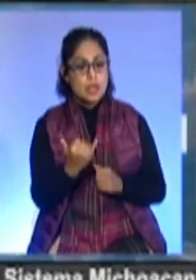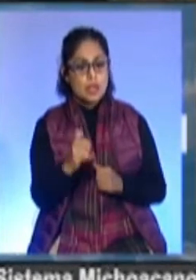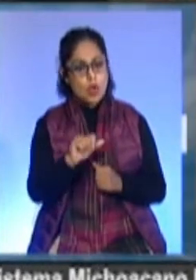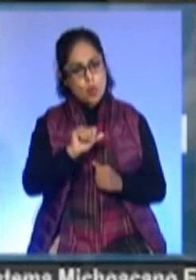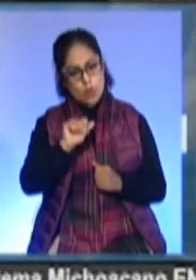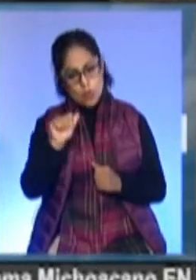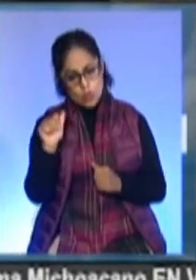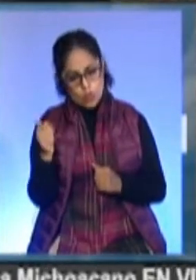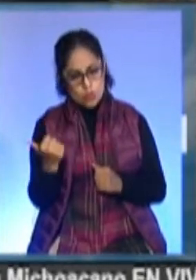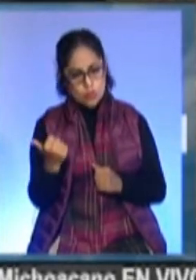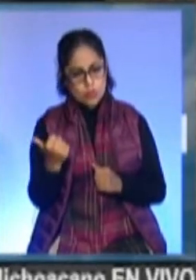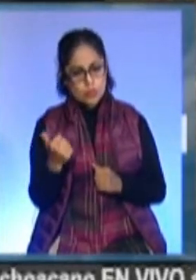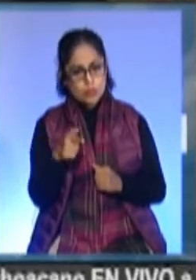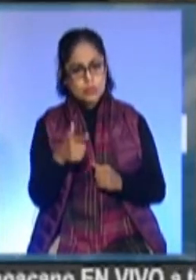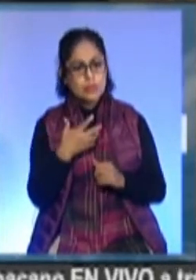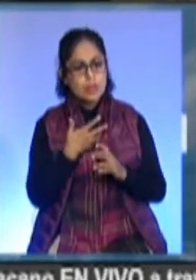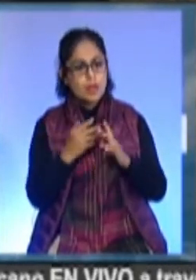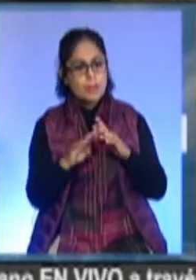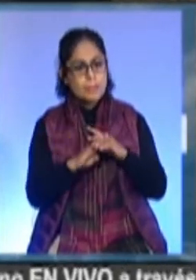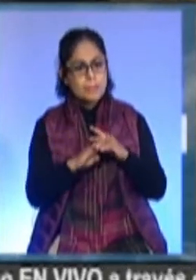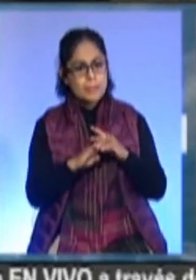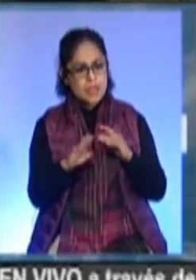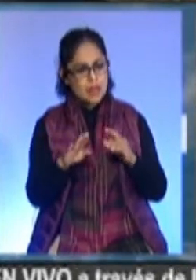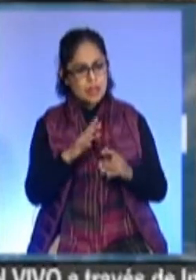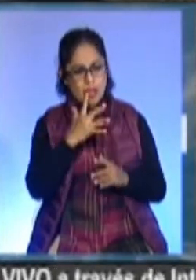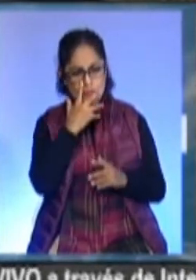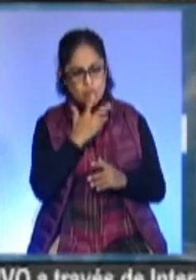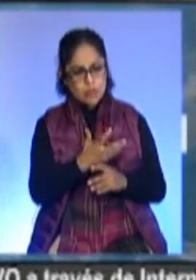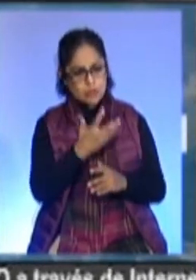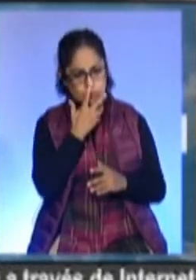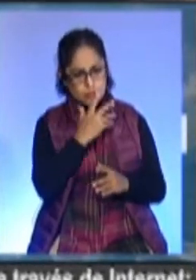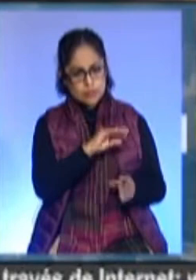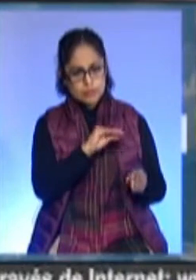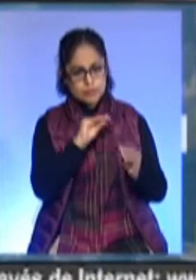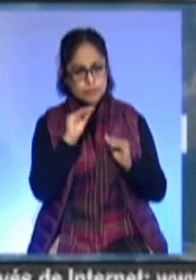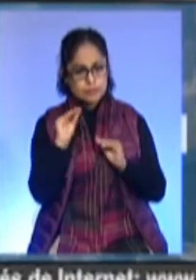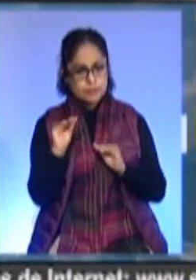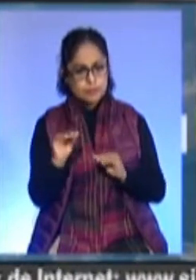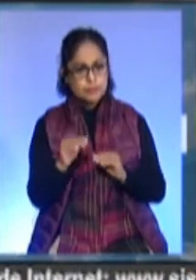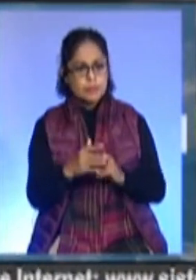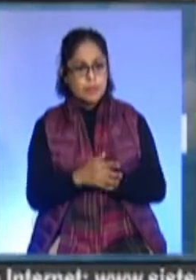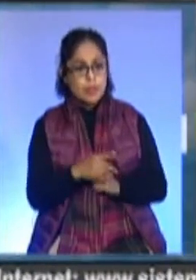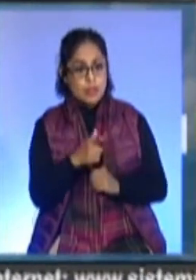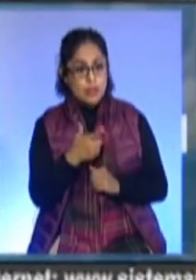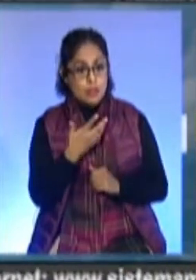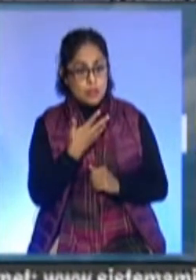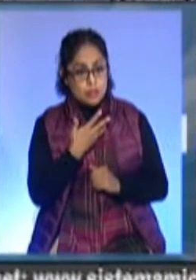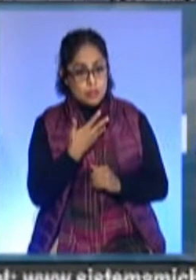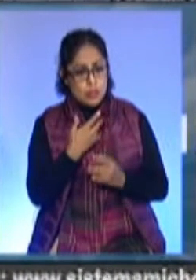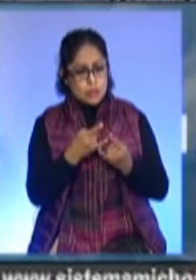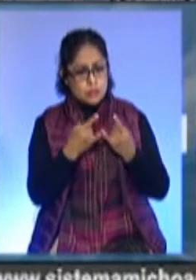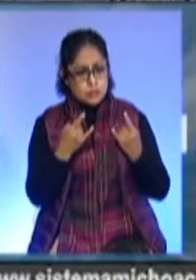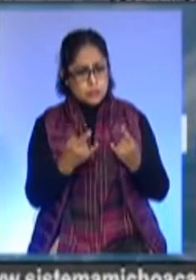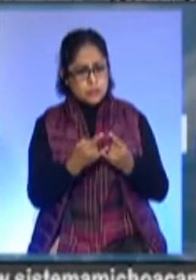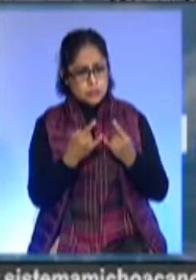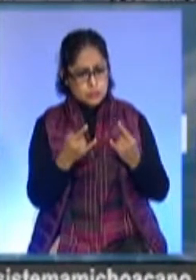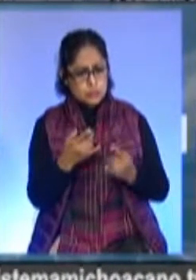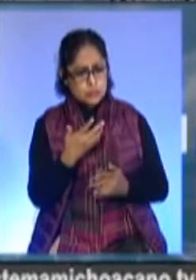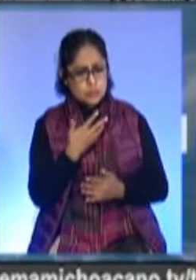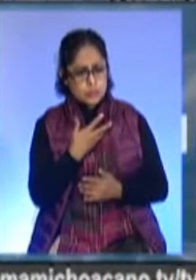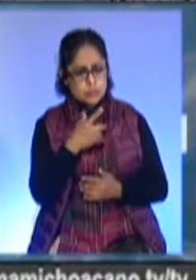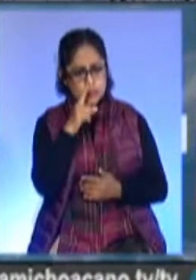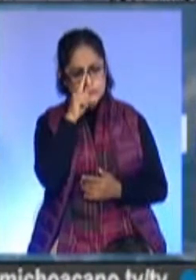el otro sector que tiene que ver con el desplazamiento forzado. Se tiene esta radiografía, esta administración que